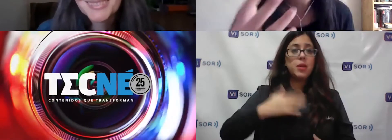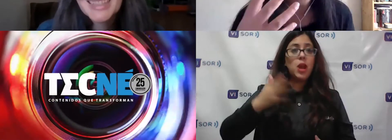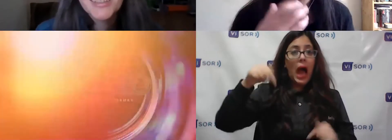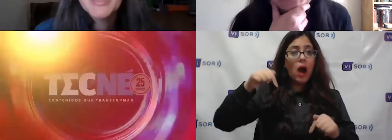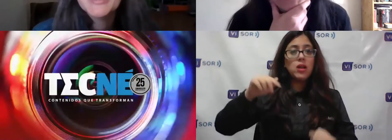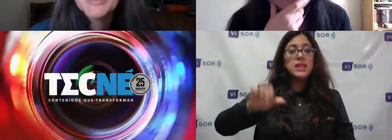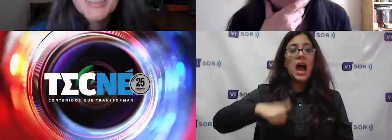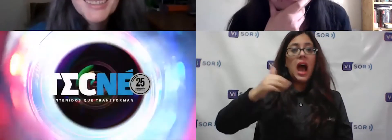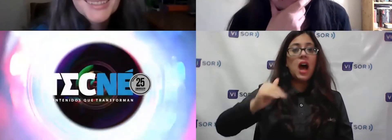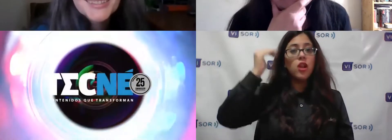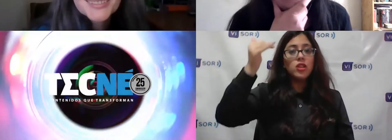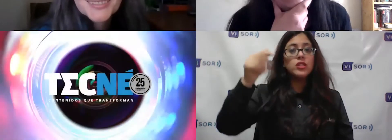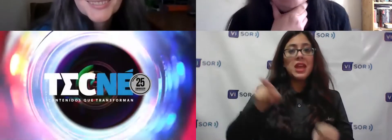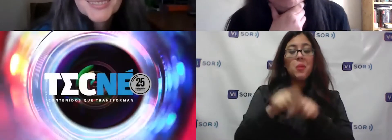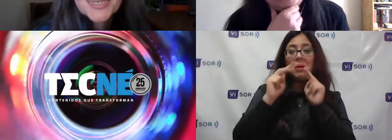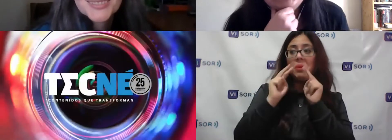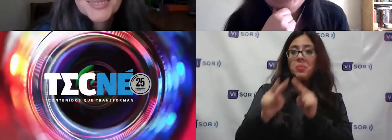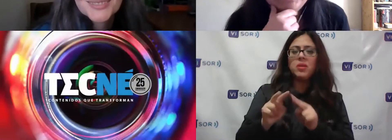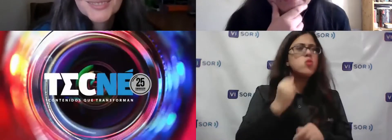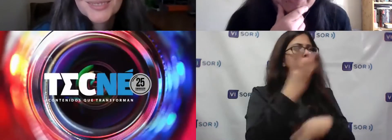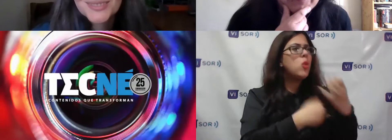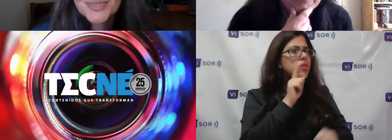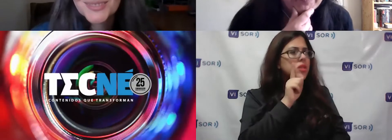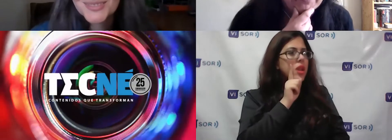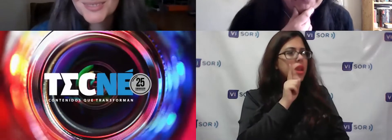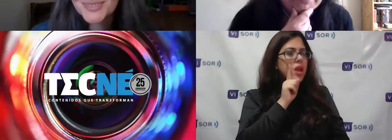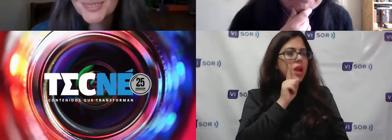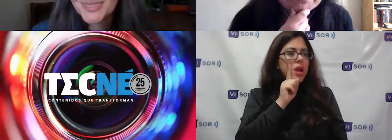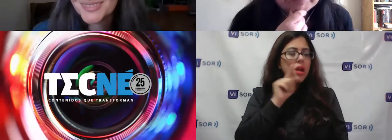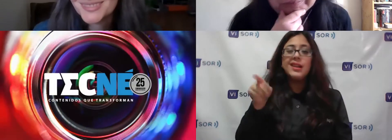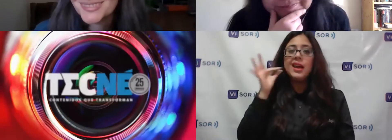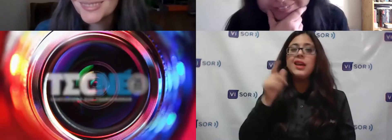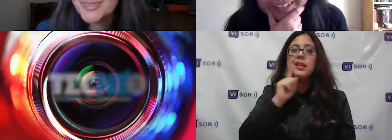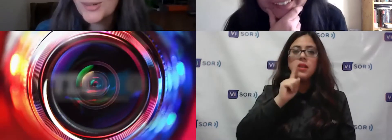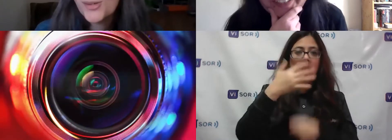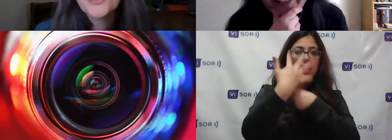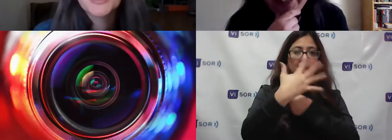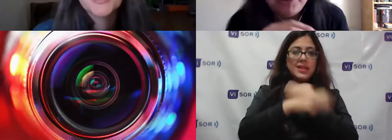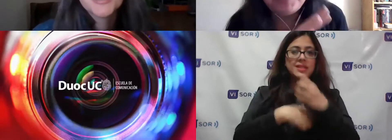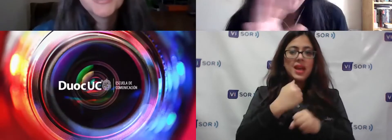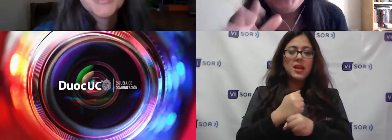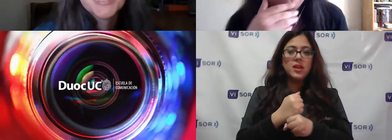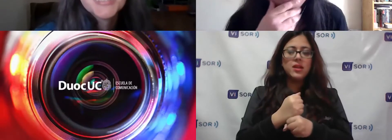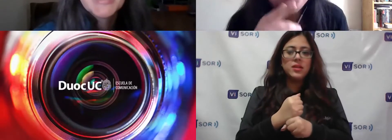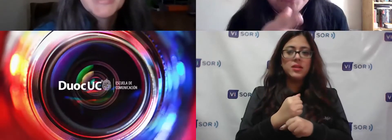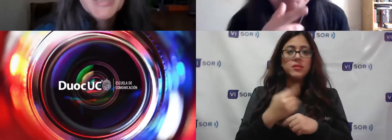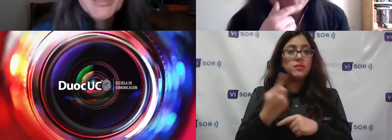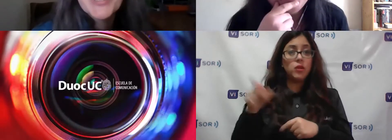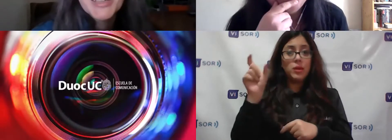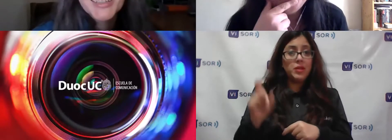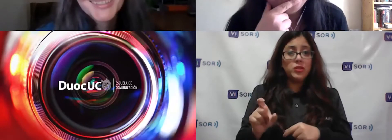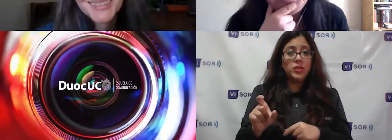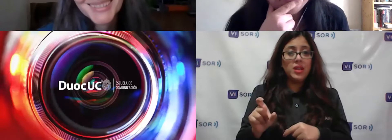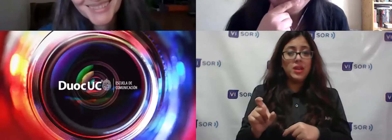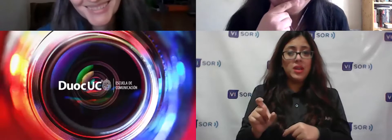entonces como él tiene 15 así que otra persona porque de